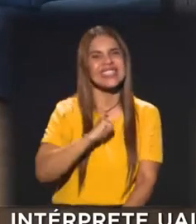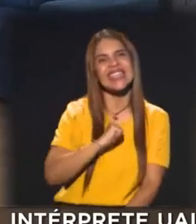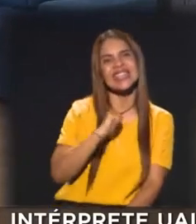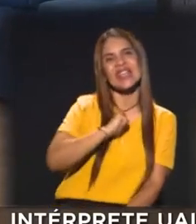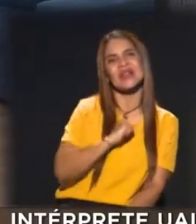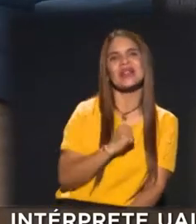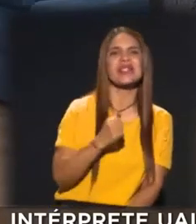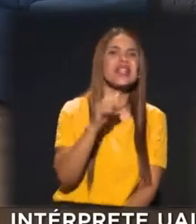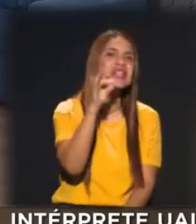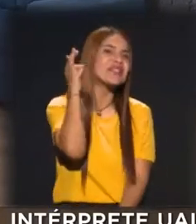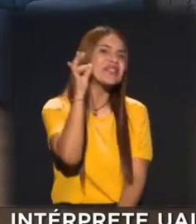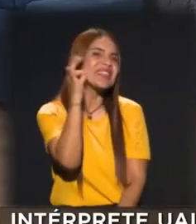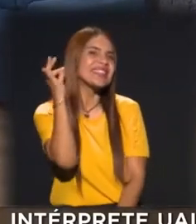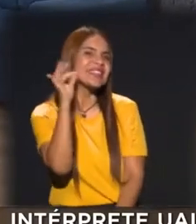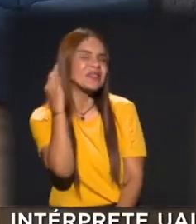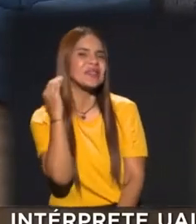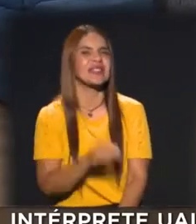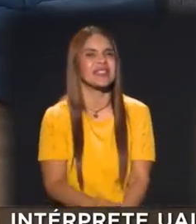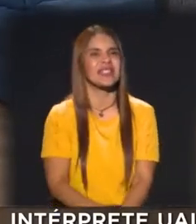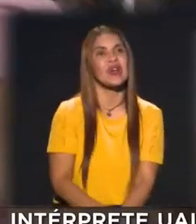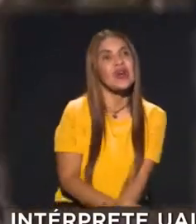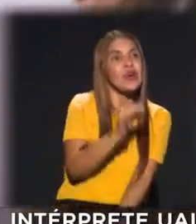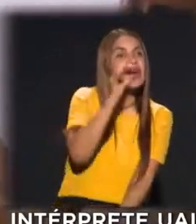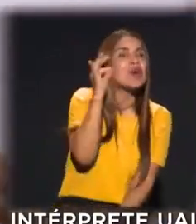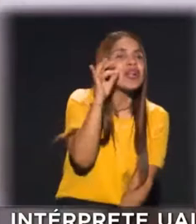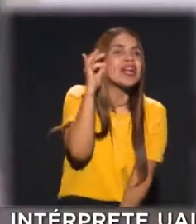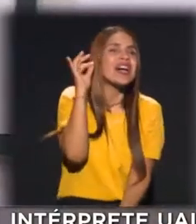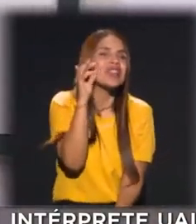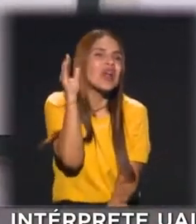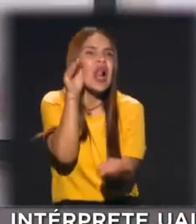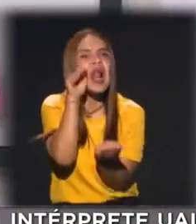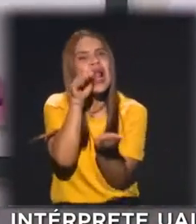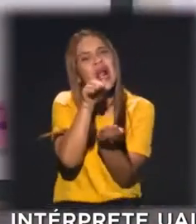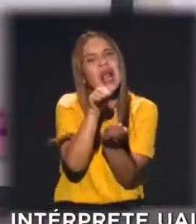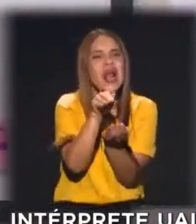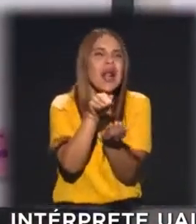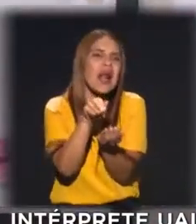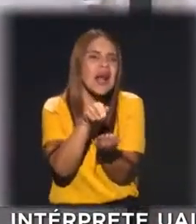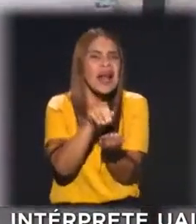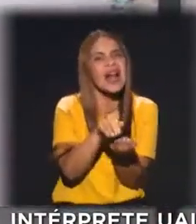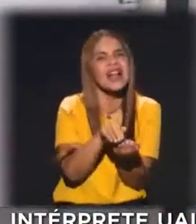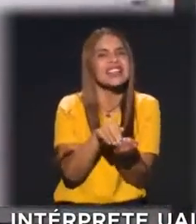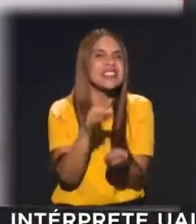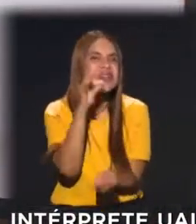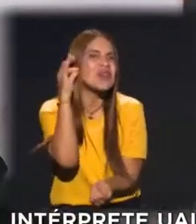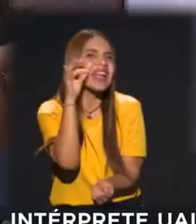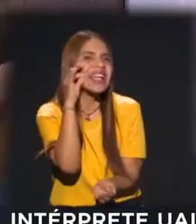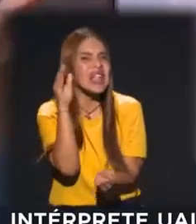Susanita tiene un ratón. Un ratón chiquitín. Un ¿cómo es?